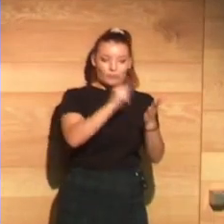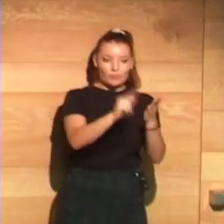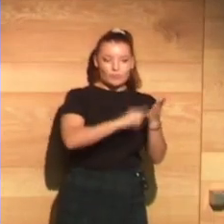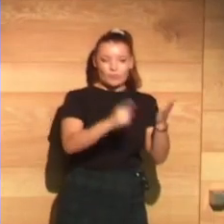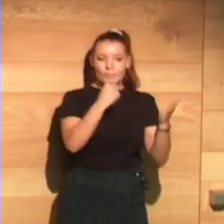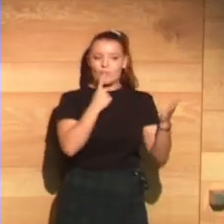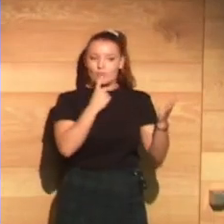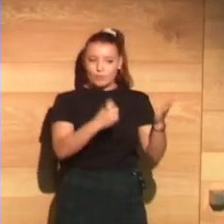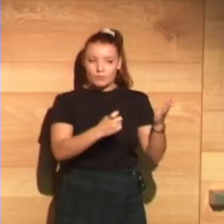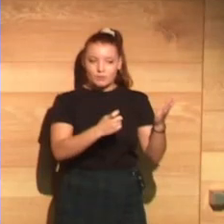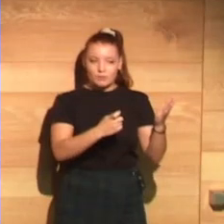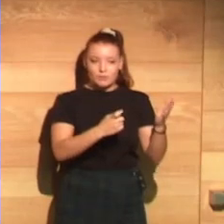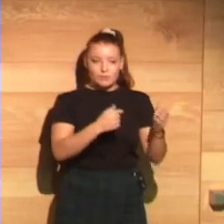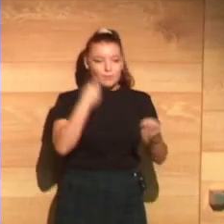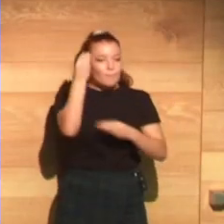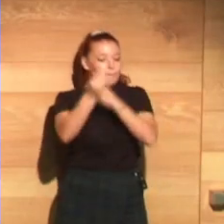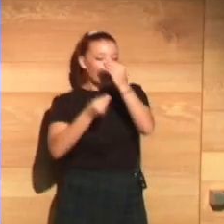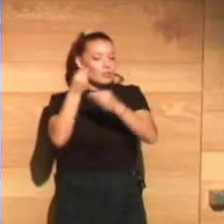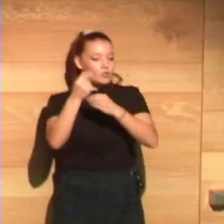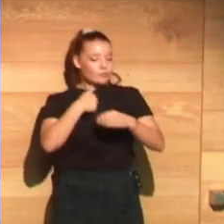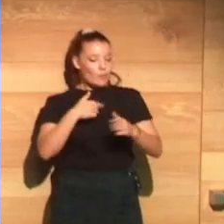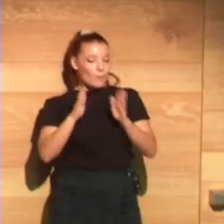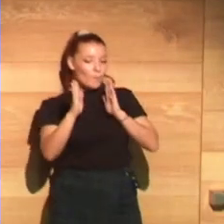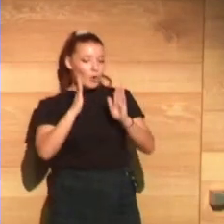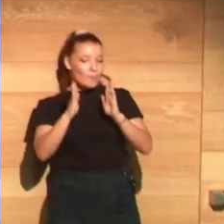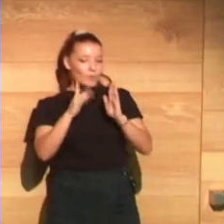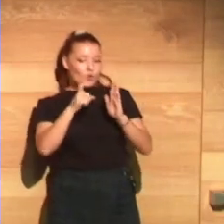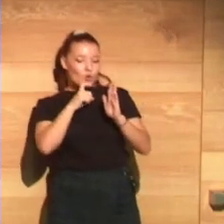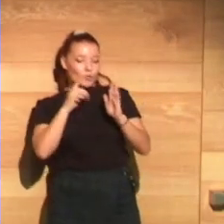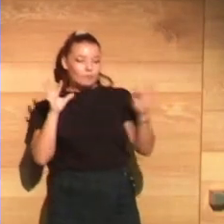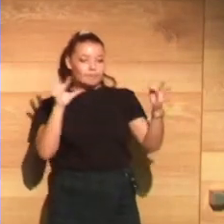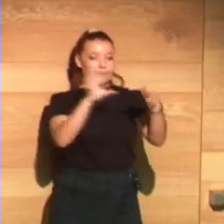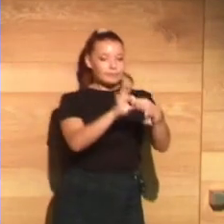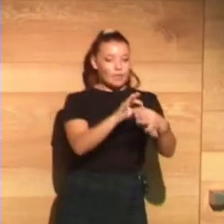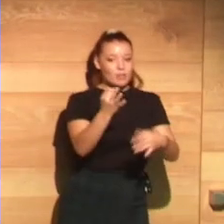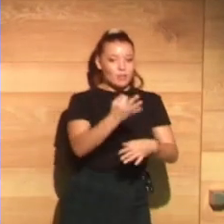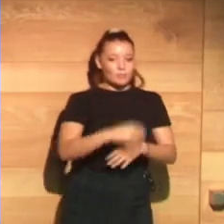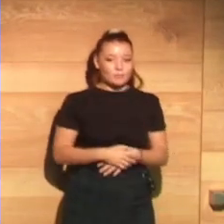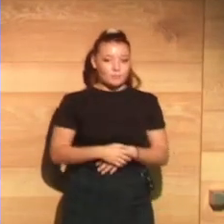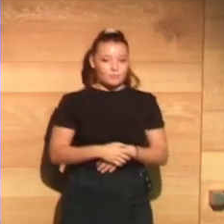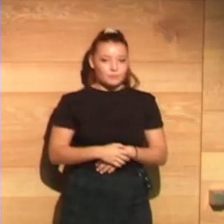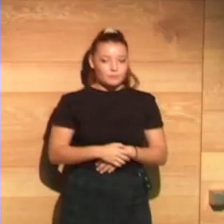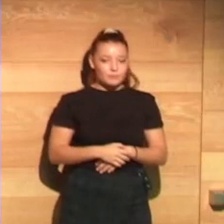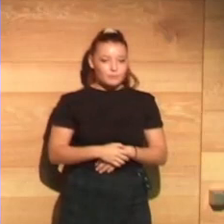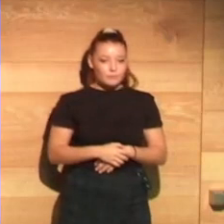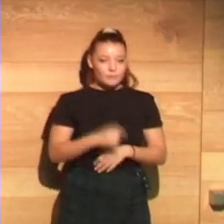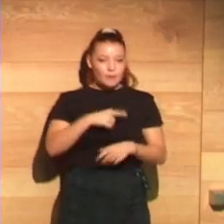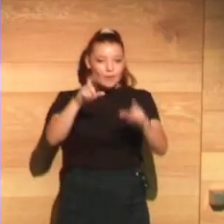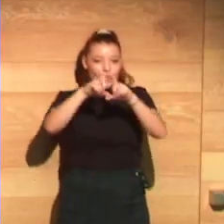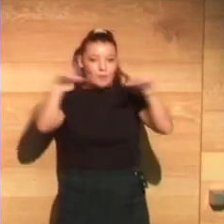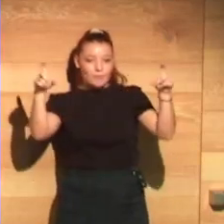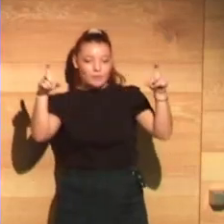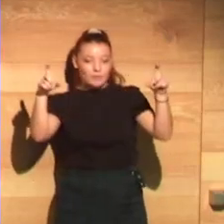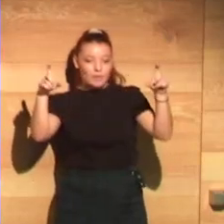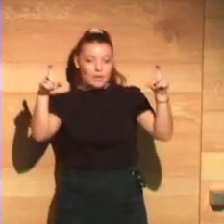solo las biografías, los libros que yo escribo, que a mí me cuesta muchísimo escribir, tienen que estar muy en sintonía con el momento